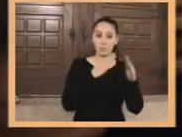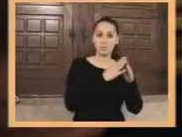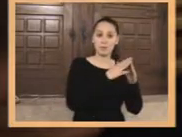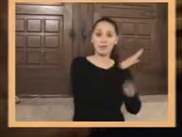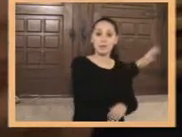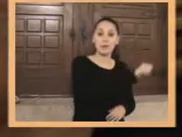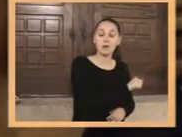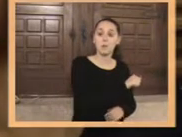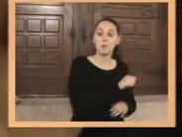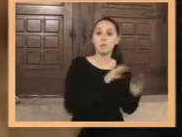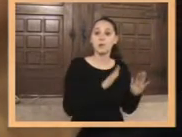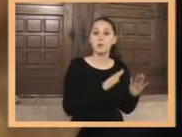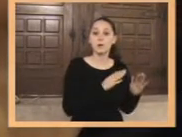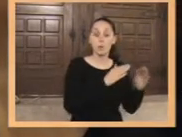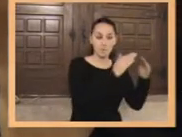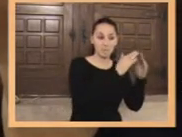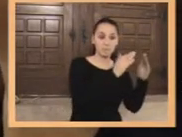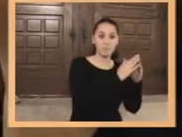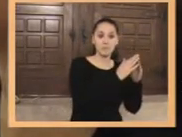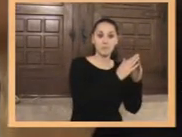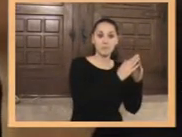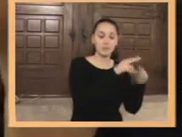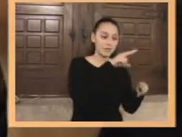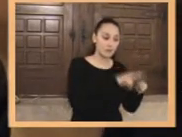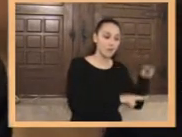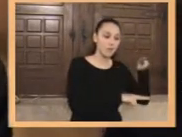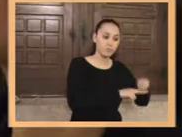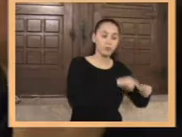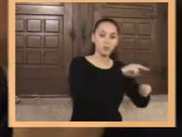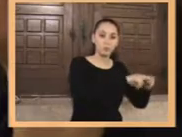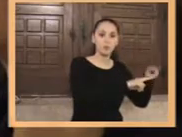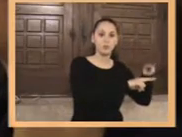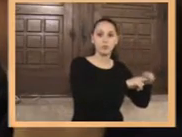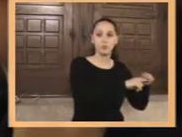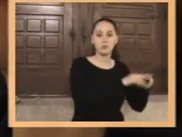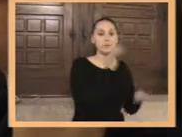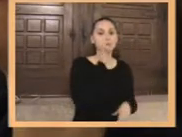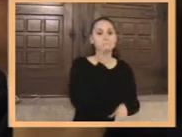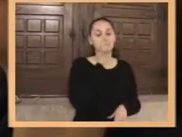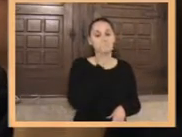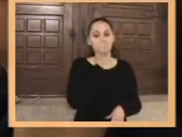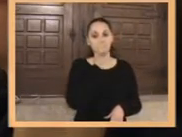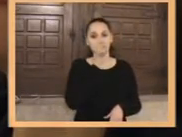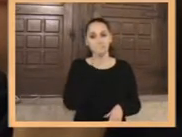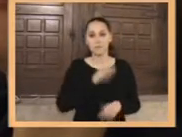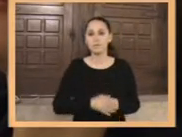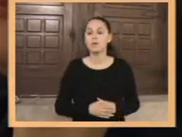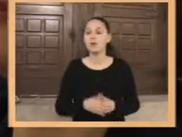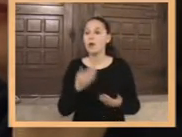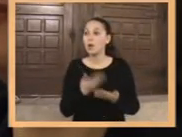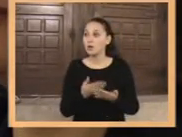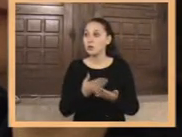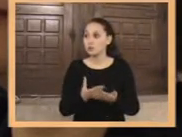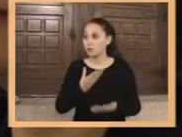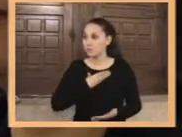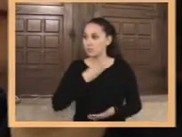las obras de adecuación de tal vial para que exista ese ancho suficiente en esa calle, en la calle Navarro Concejo. Le solicito también al señor